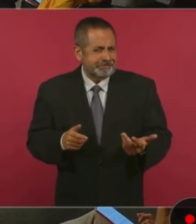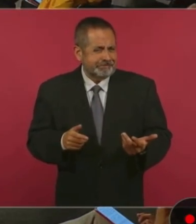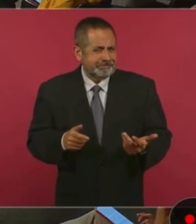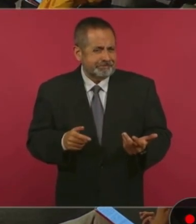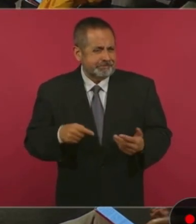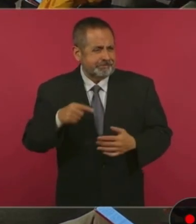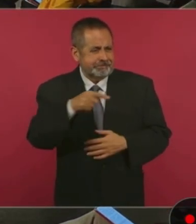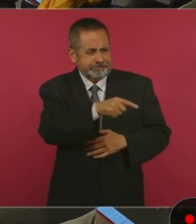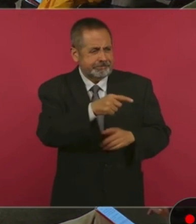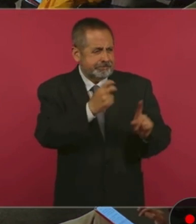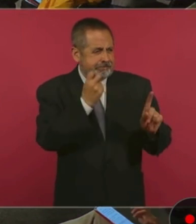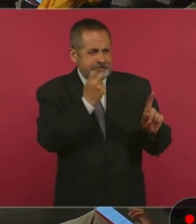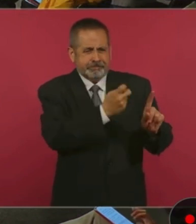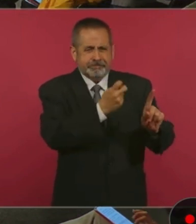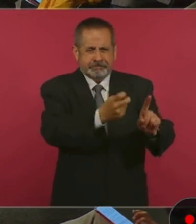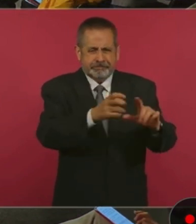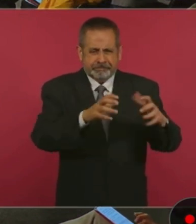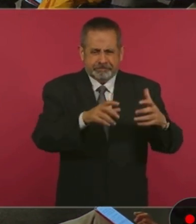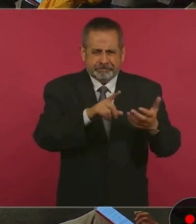presunto